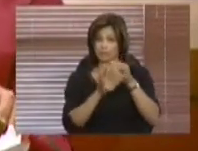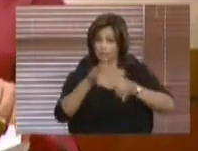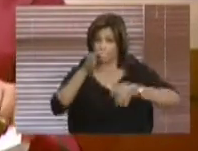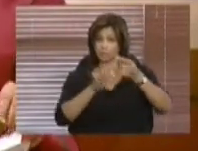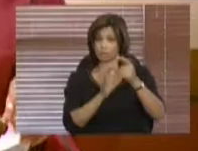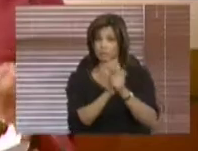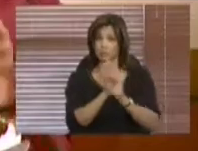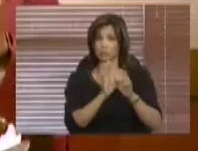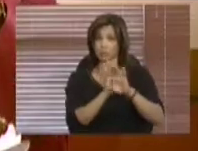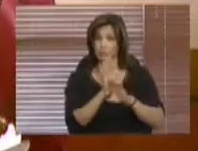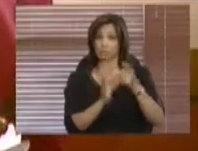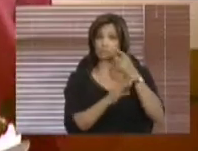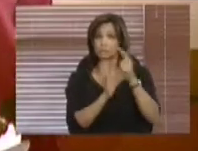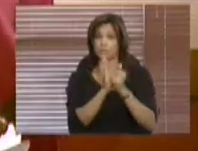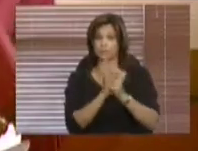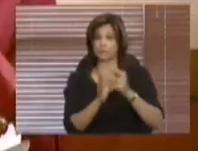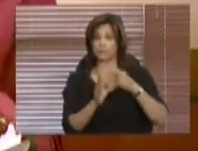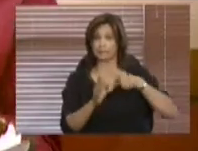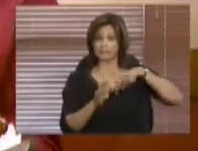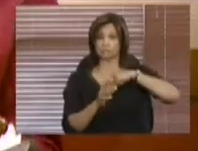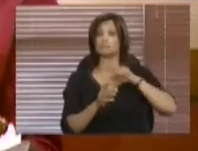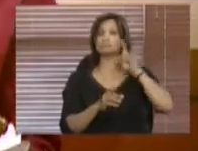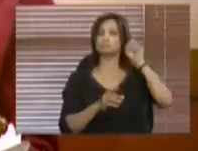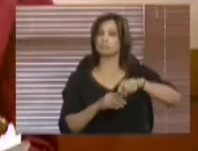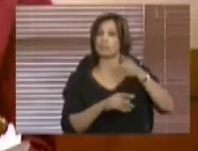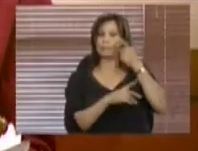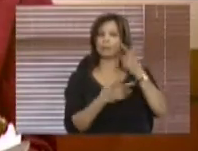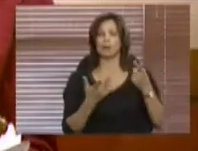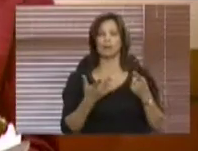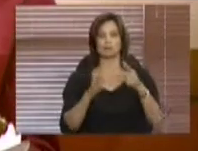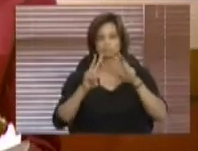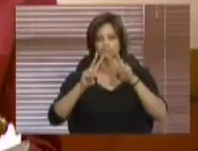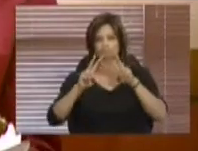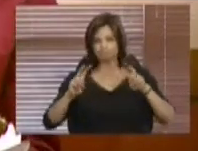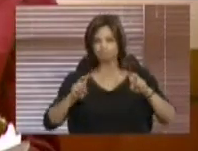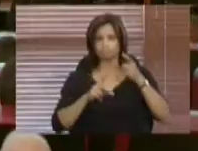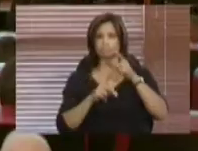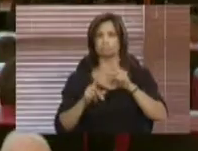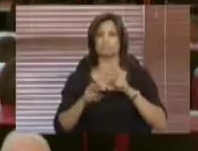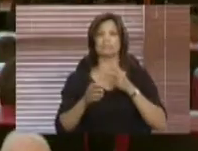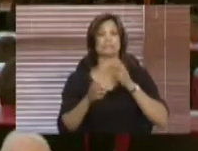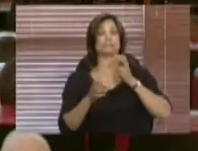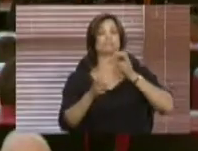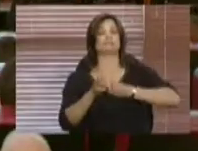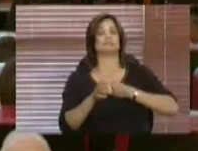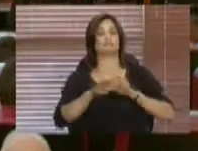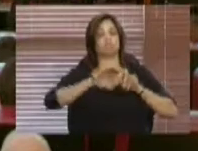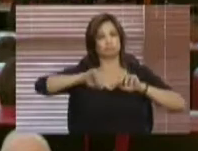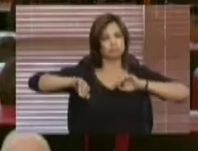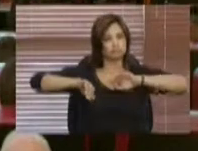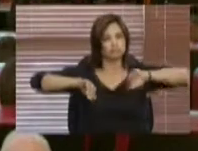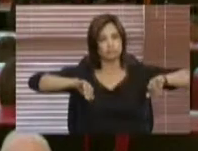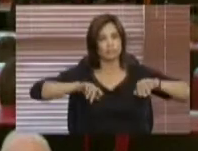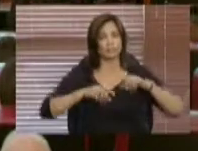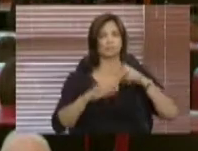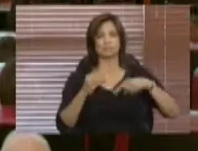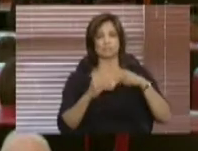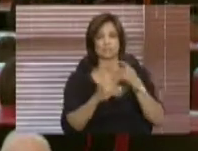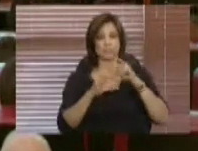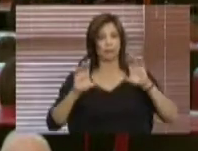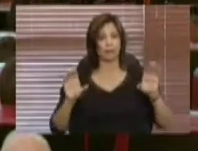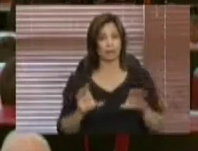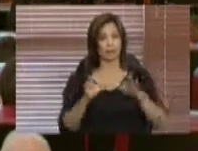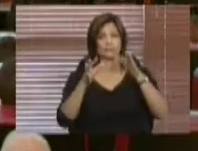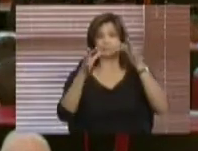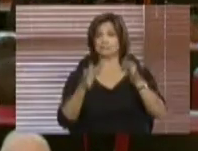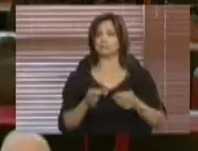que nuestra ley orgánica nos faculta para dirimir las dificultades relativas a la ejecución